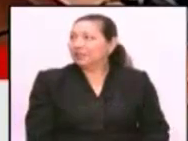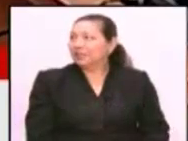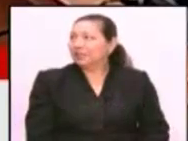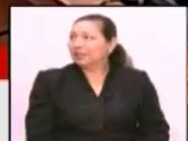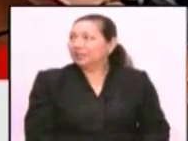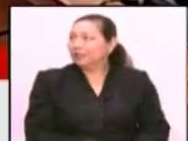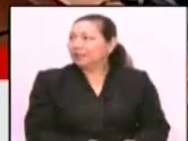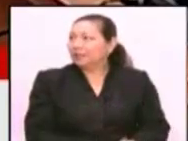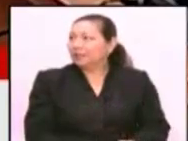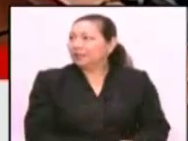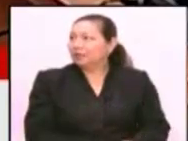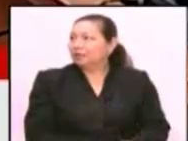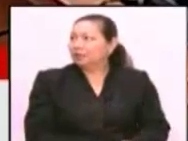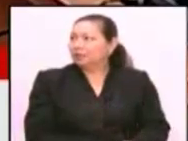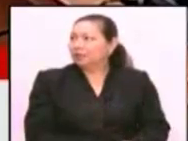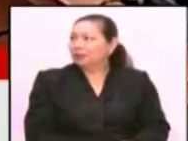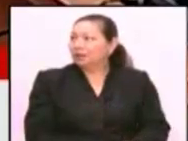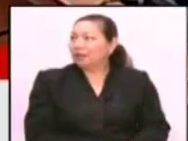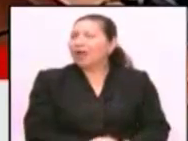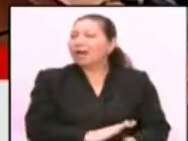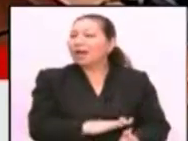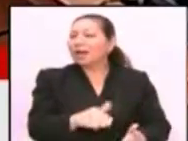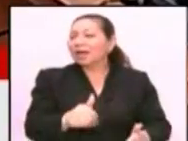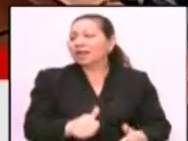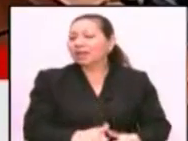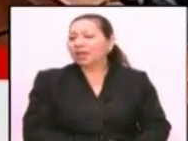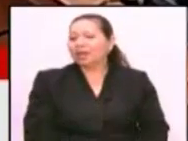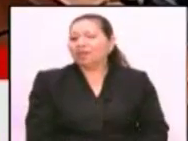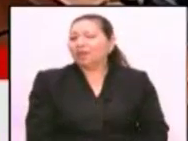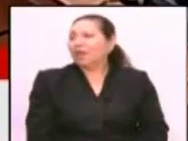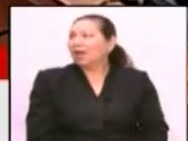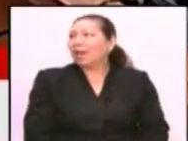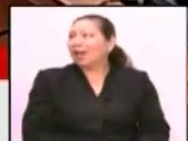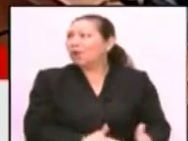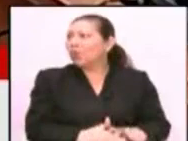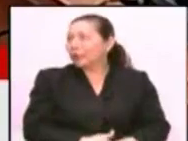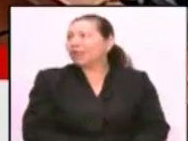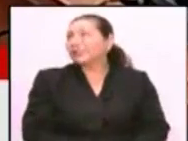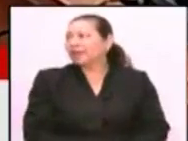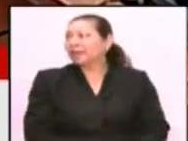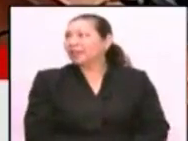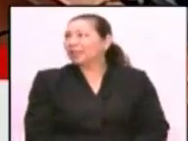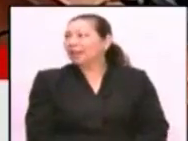te pago si es que me demuestras resultados, ¿sí? El pago es ex post.